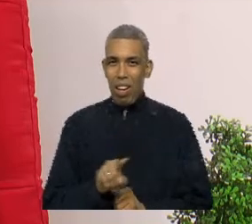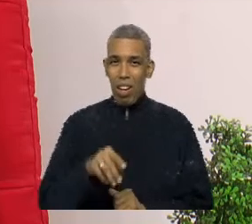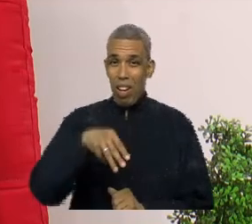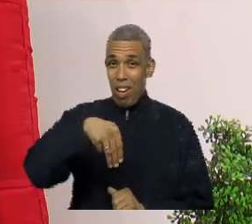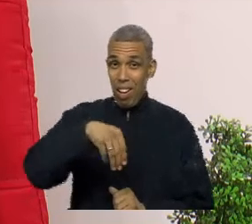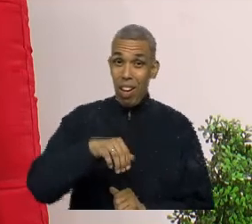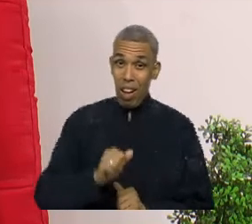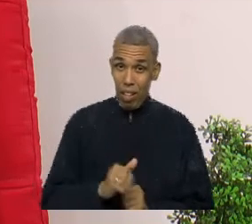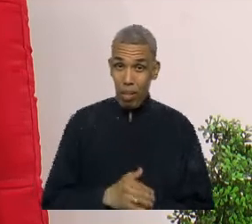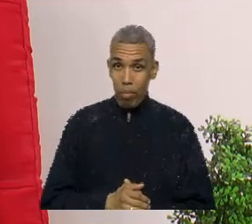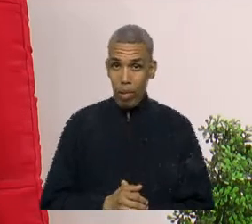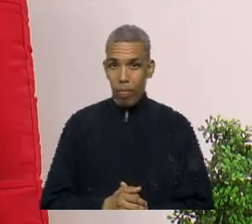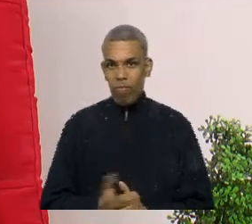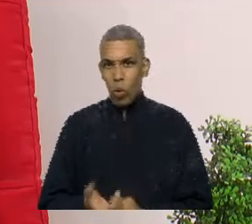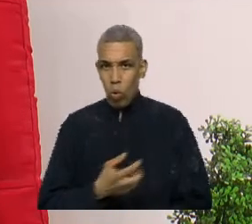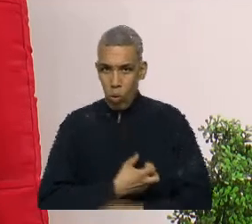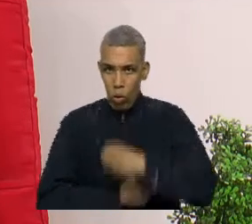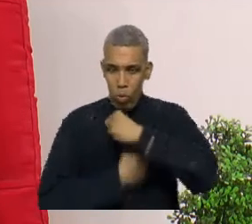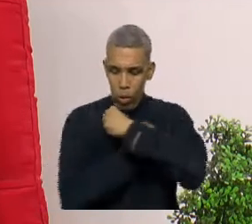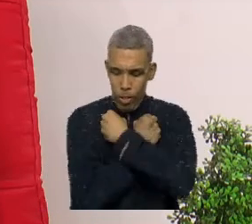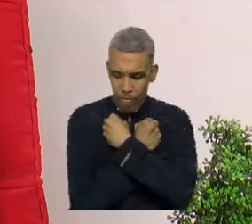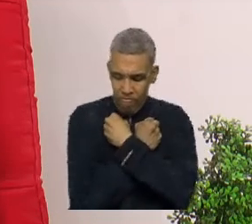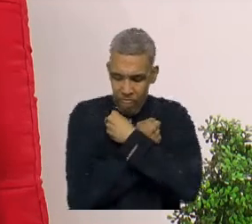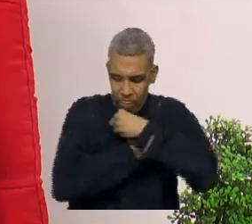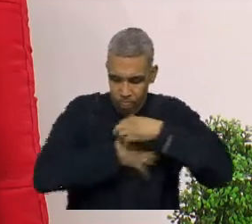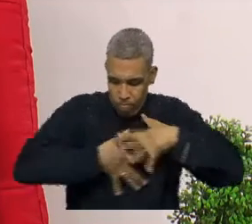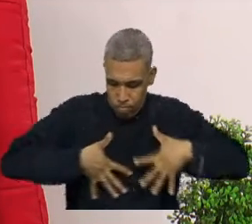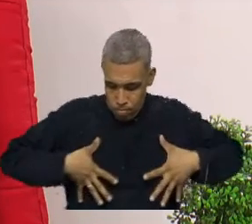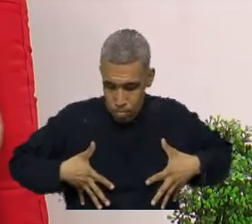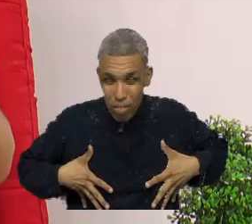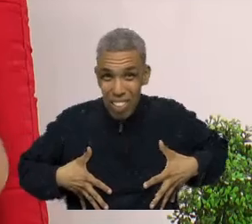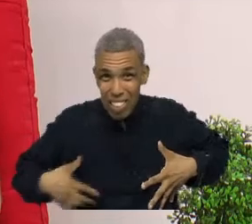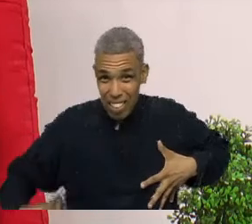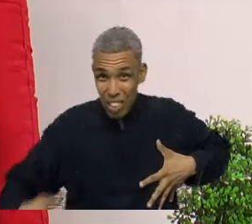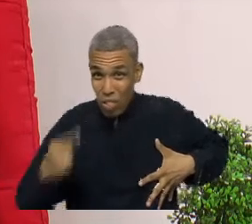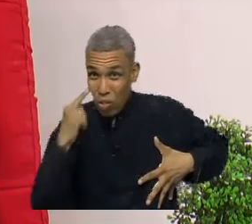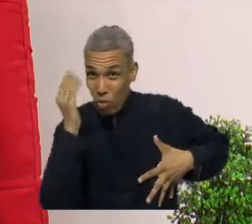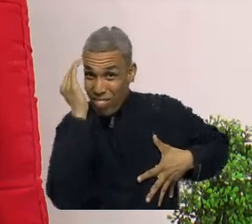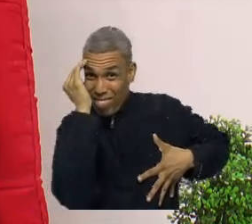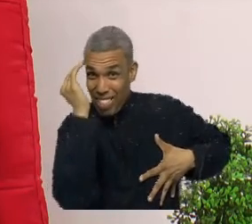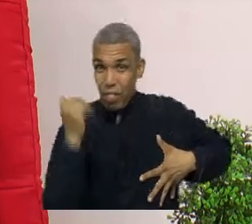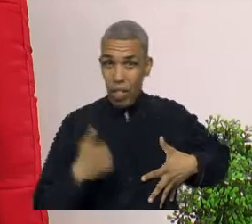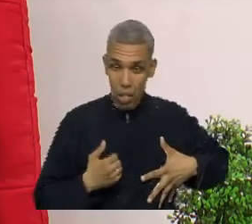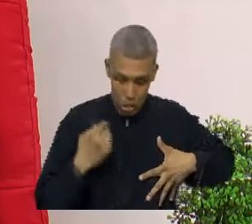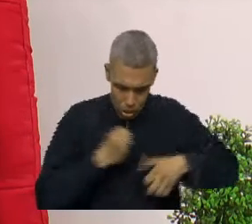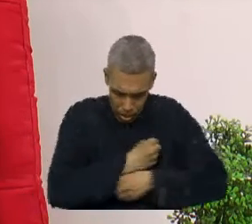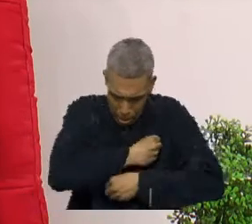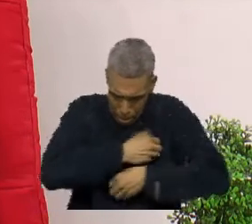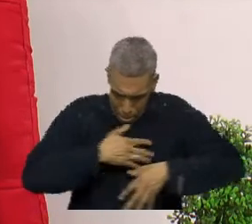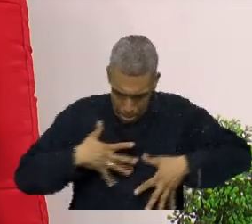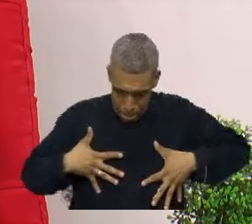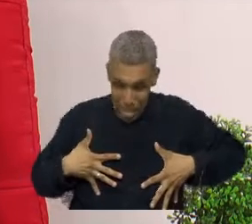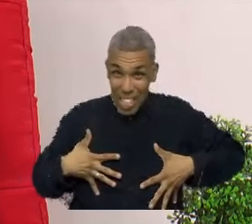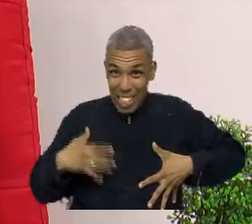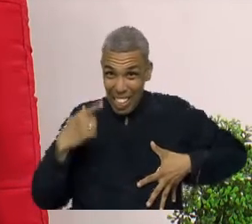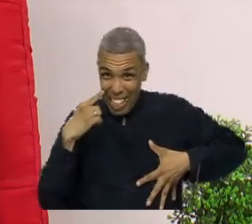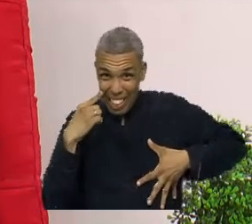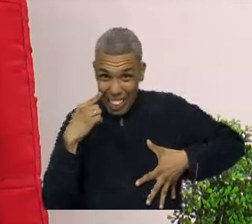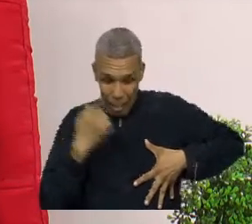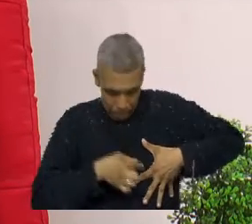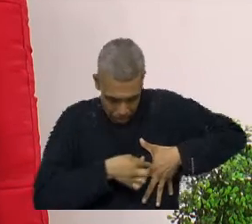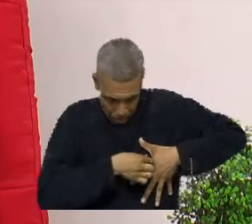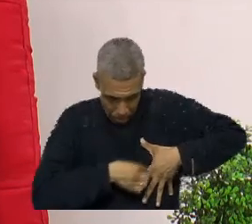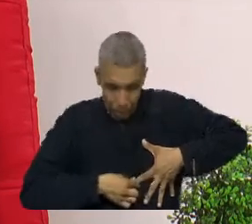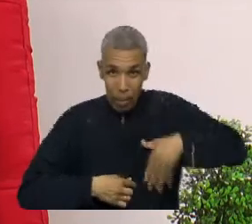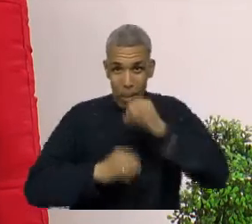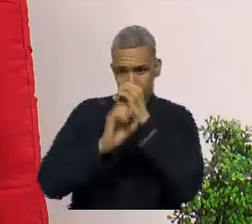a nivel de bronquios, si nosotros nos imaginamos los bronquios como unos tubos, que empiezan gruesos y se van adelgazando hasta que llegan al alveolo,